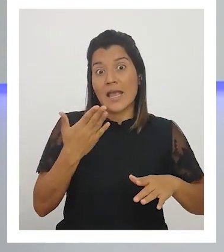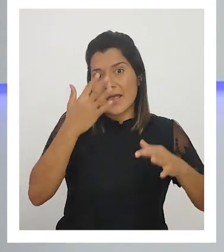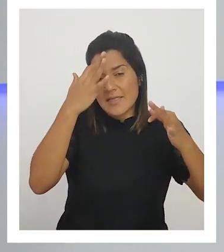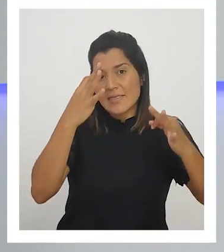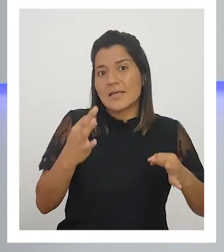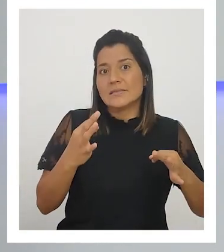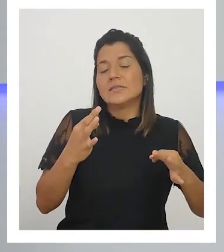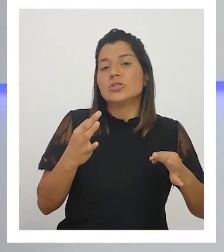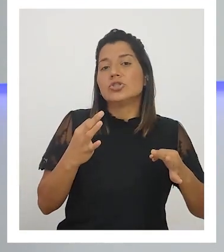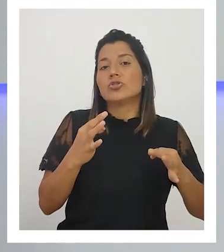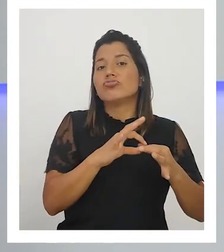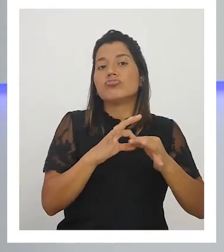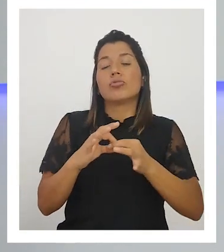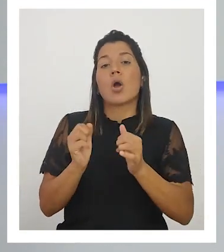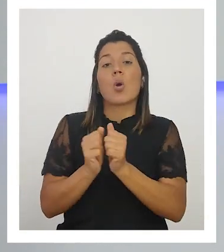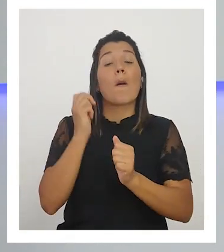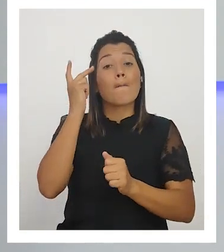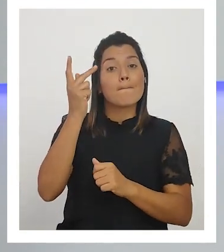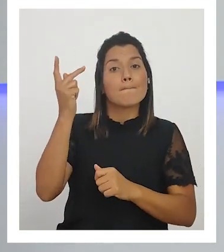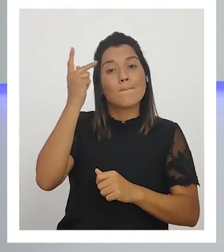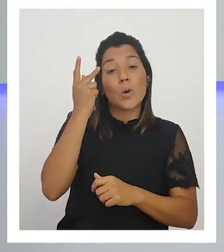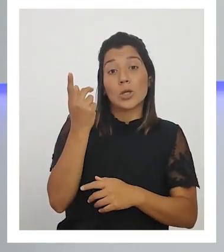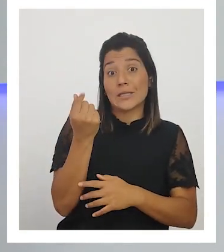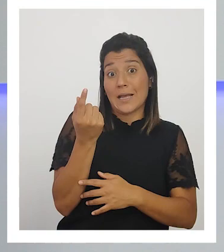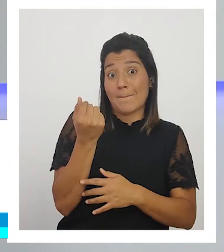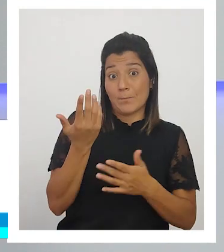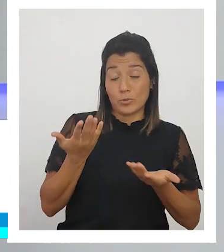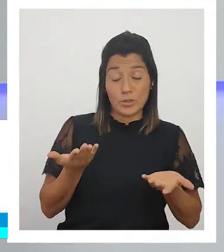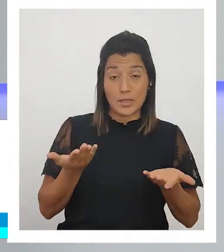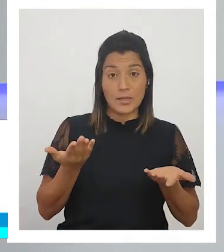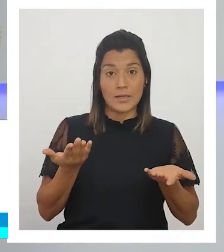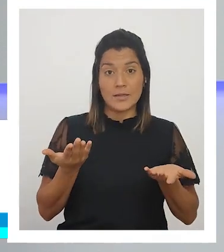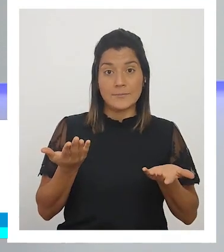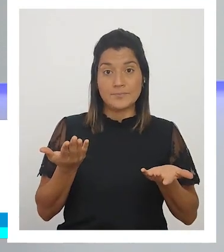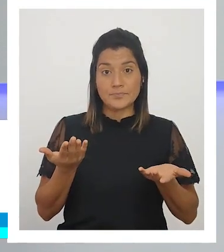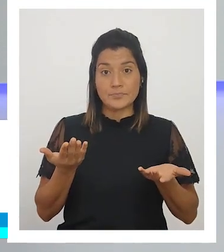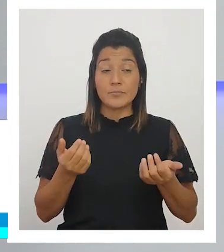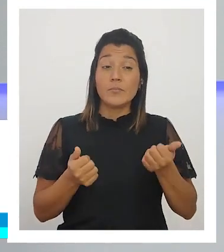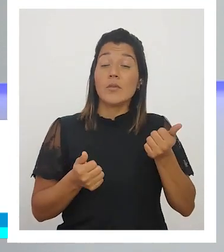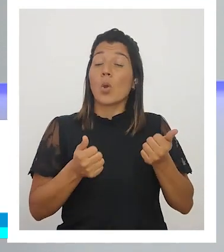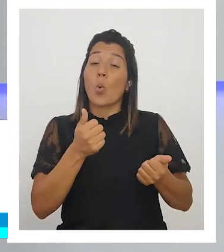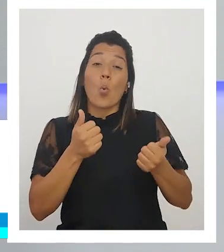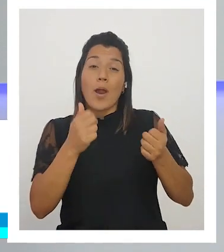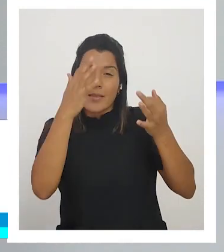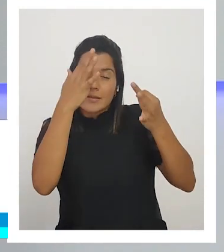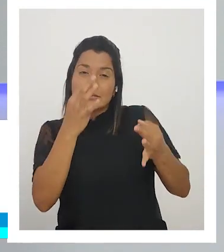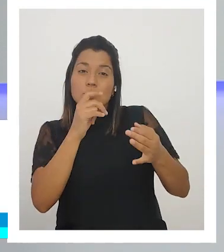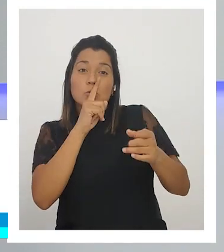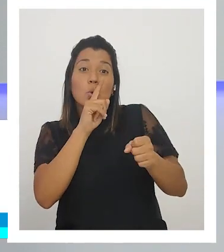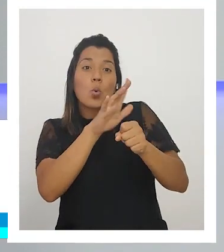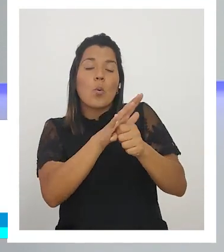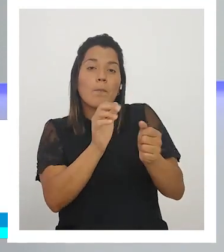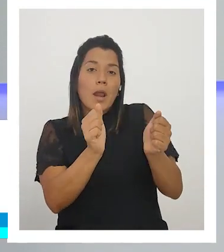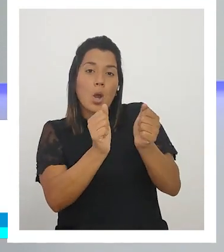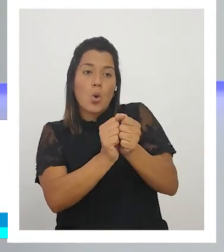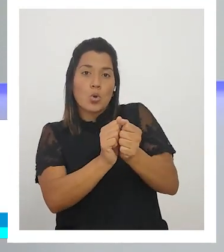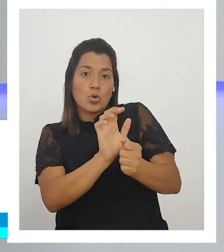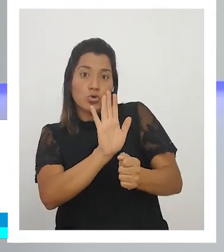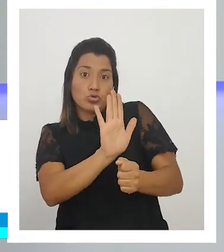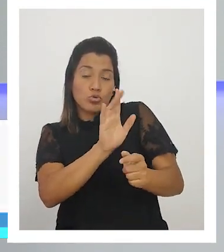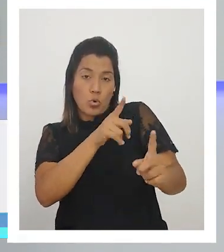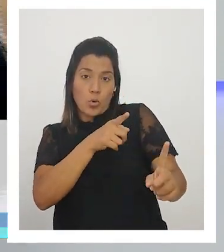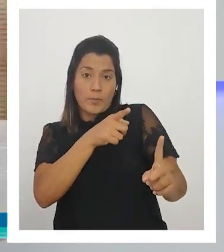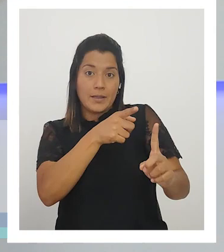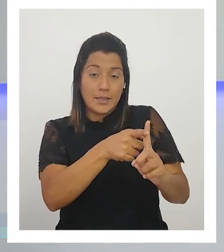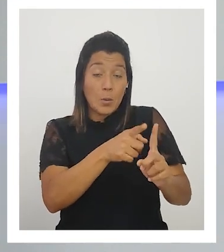política monetaria que digámoslo así, que cumplan con sus objetivos,